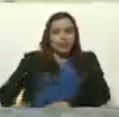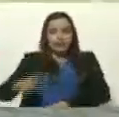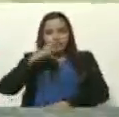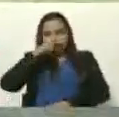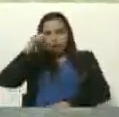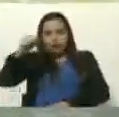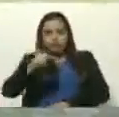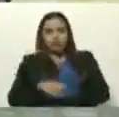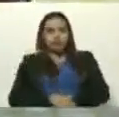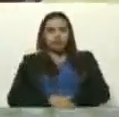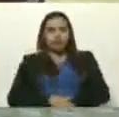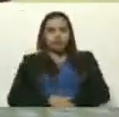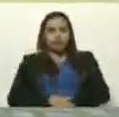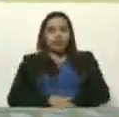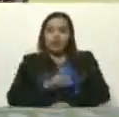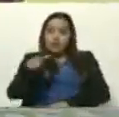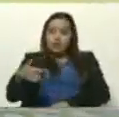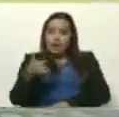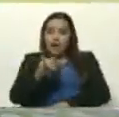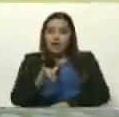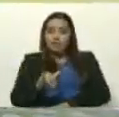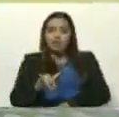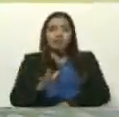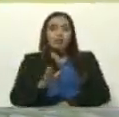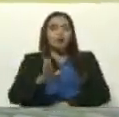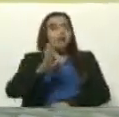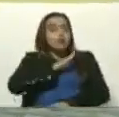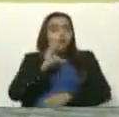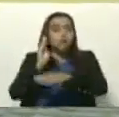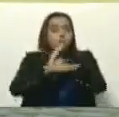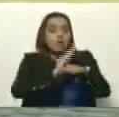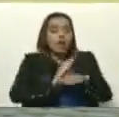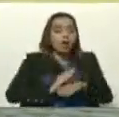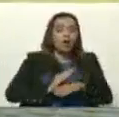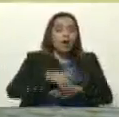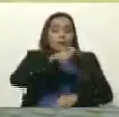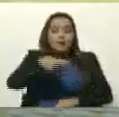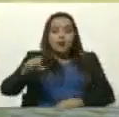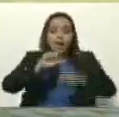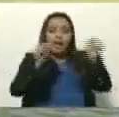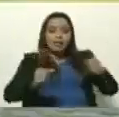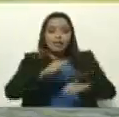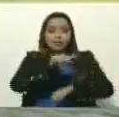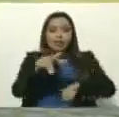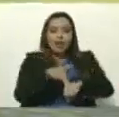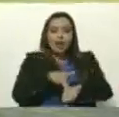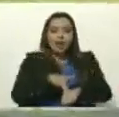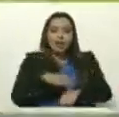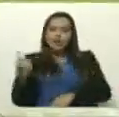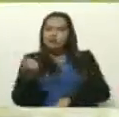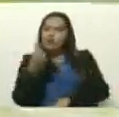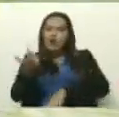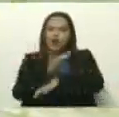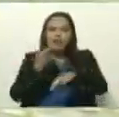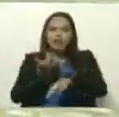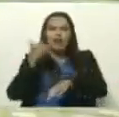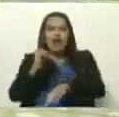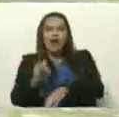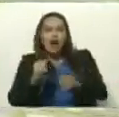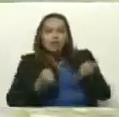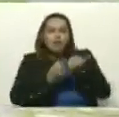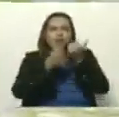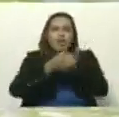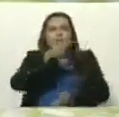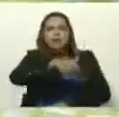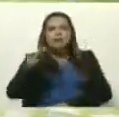nicolás maduro moros que además por cierto el auténtico protector de la artista nacional ha sido el único gobierno que se ha ocupado de sus creadores de